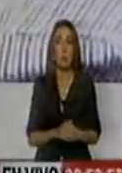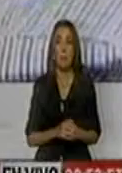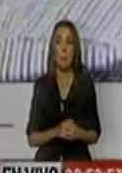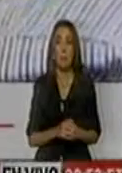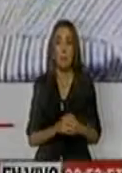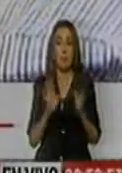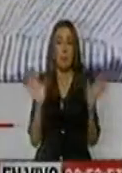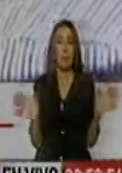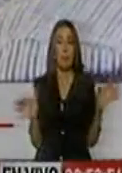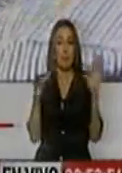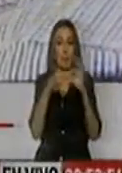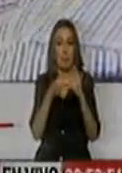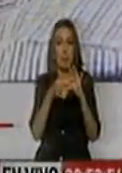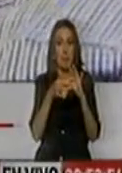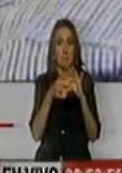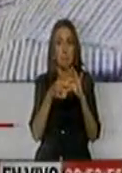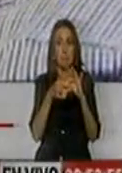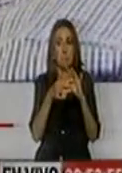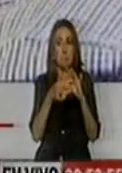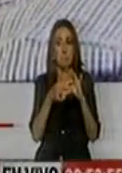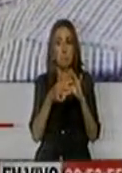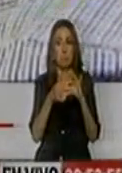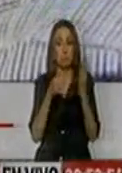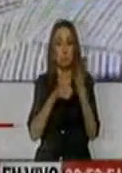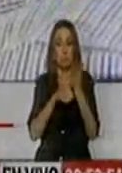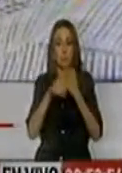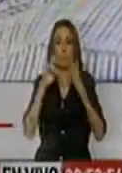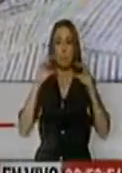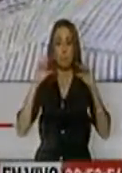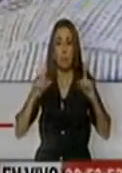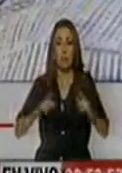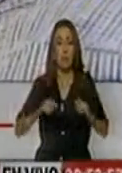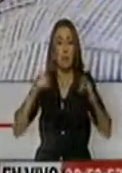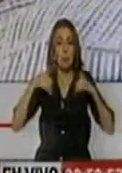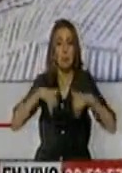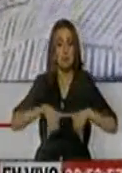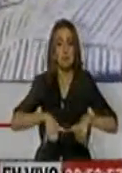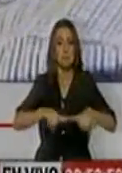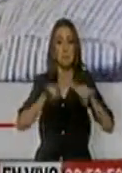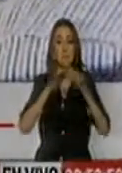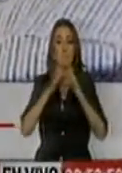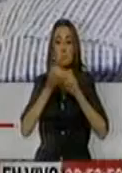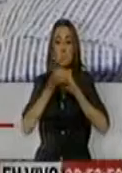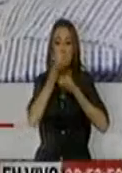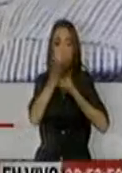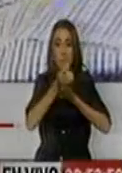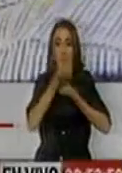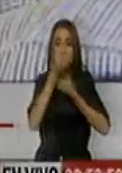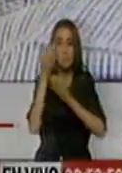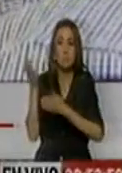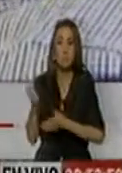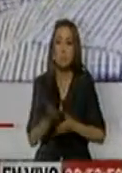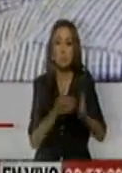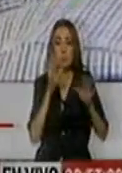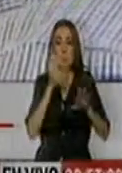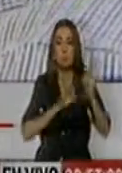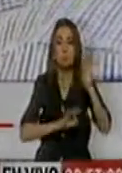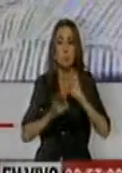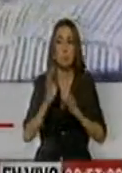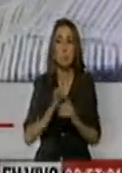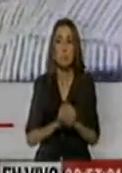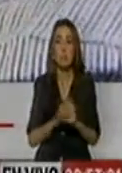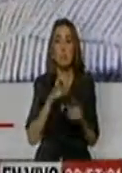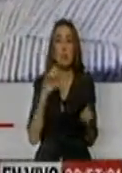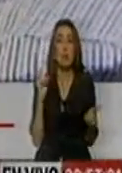nexo ante el Ministerio de Salud Pública para que nos informe y nos informen directamente a través de sus asesores lo